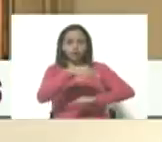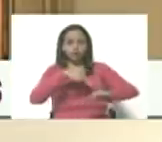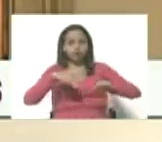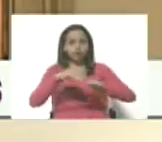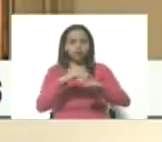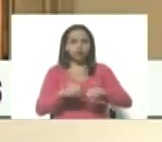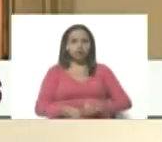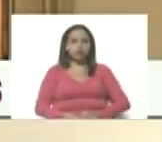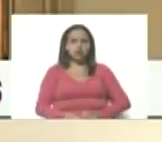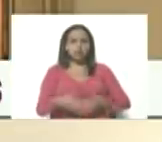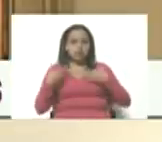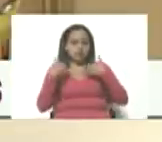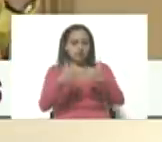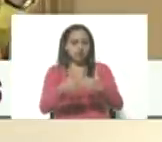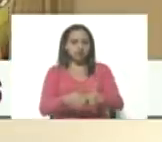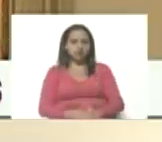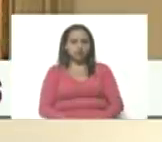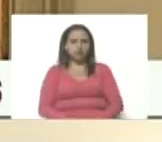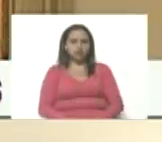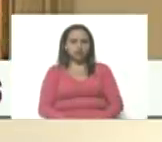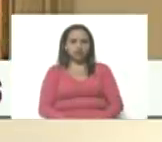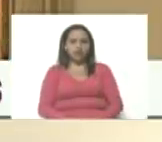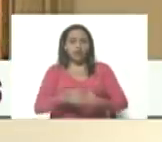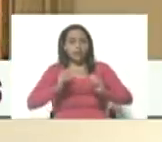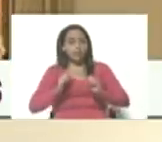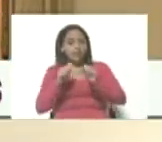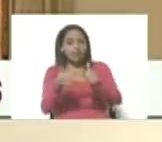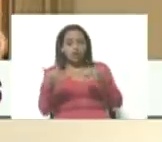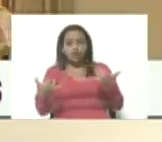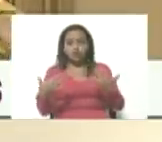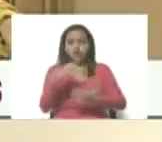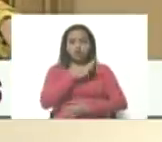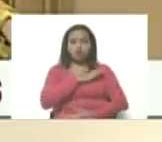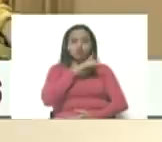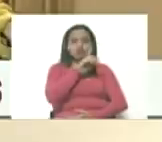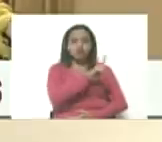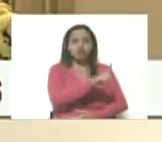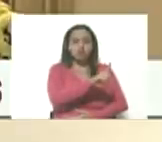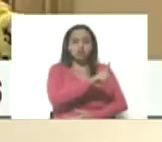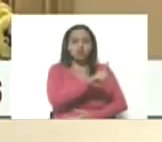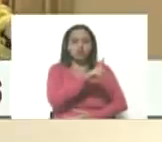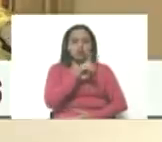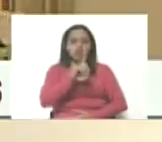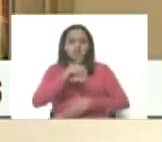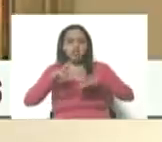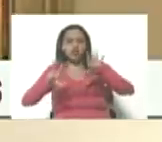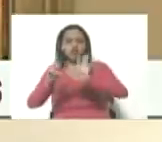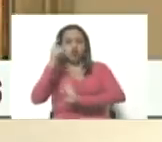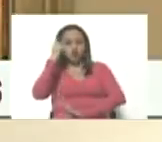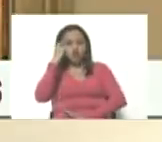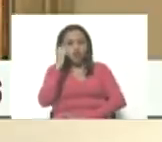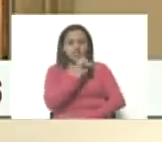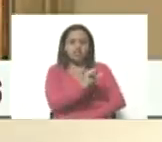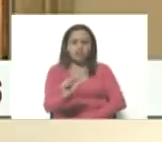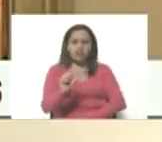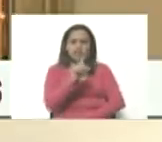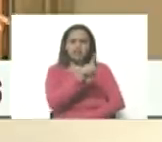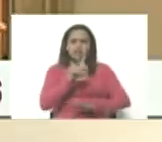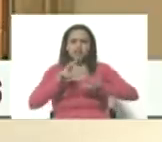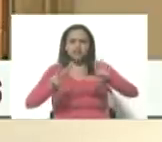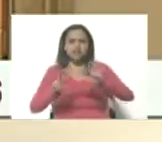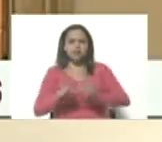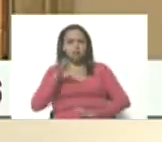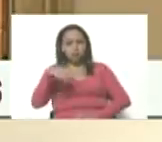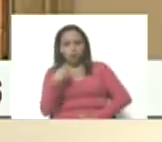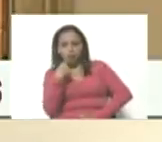Poder Popular para la Salud. Desde el inicio, ya llevamos 118 días, semana 17,